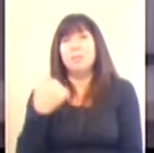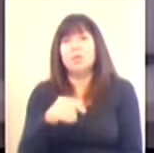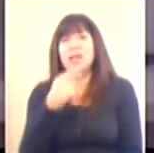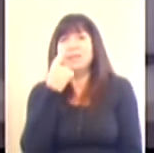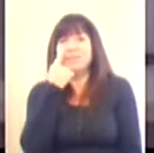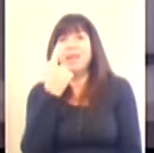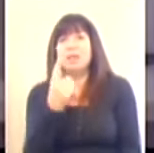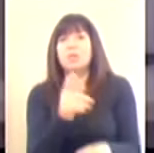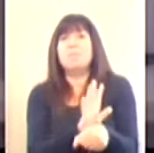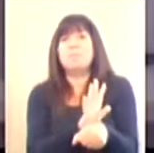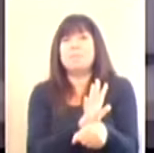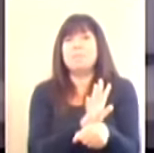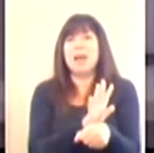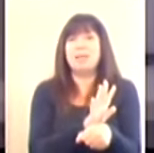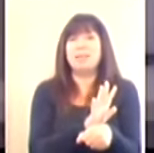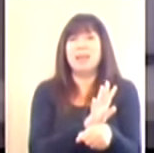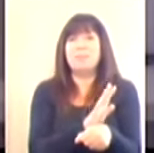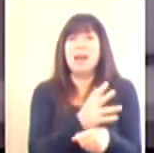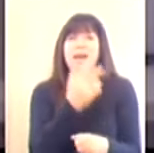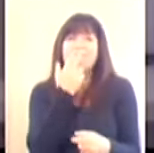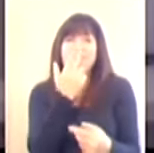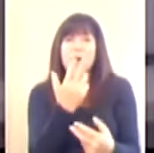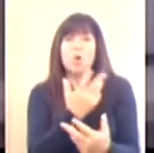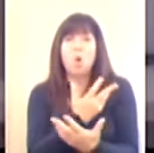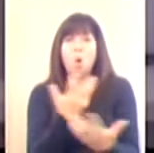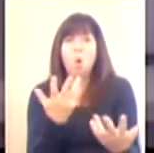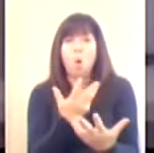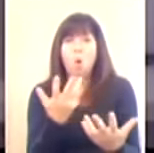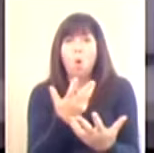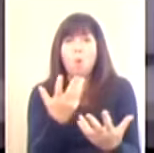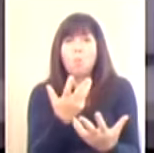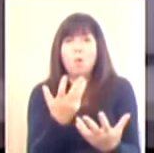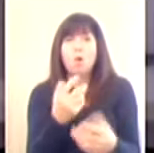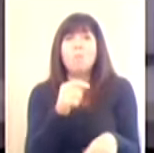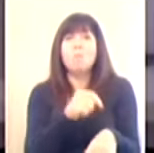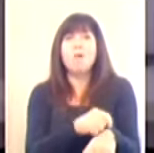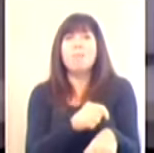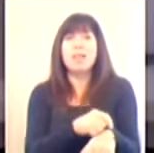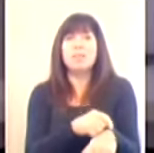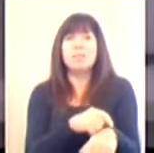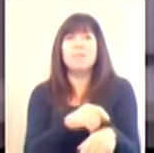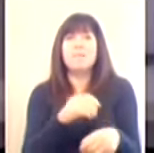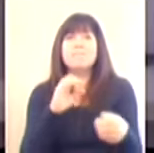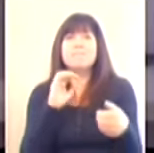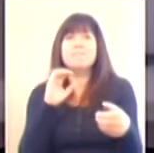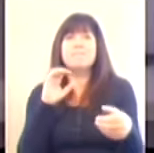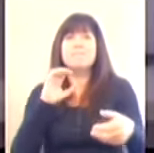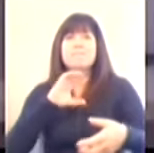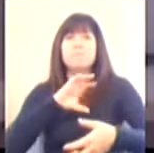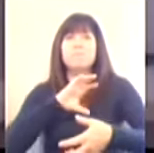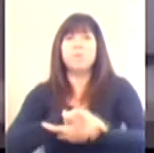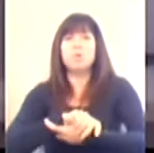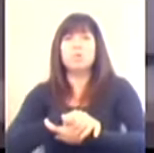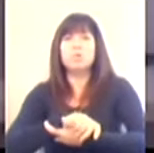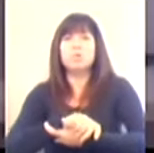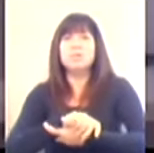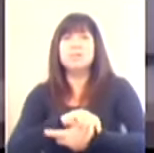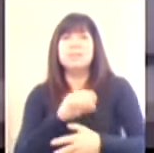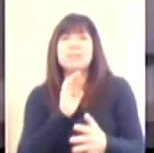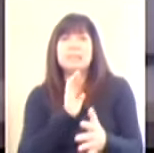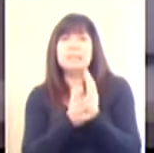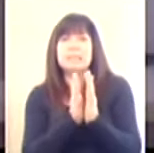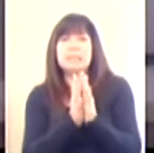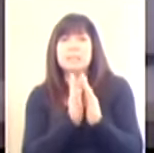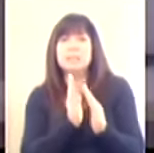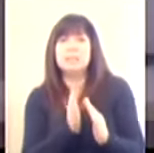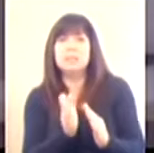la pandemia es ver cómo tomamos este momento de parar, pero también cómo